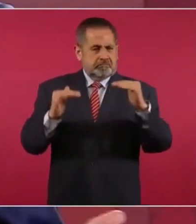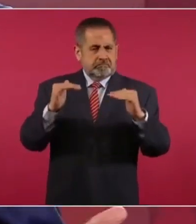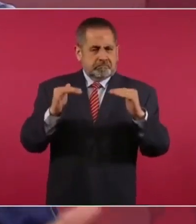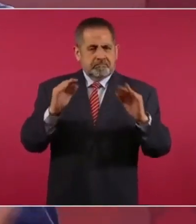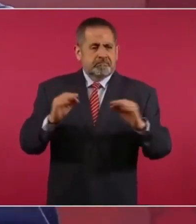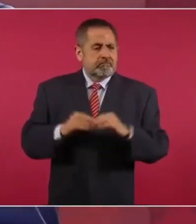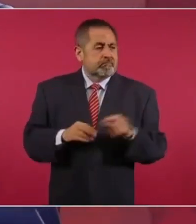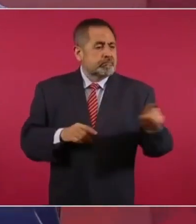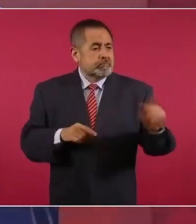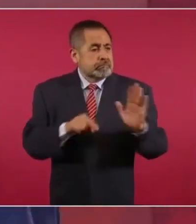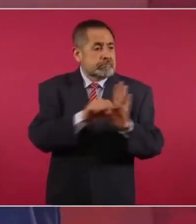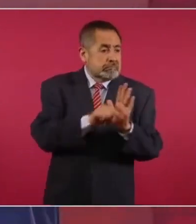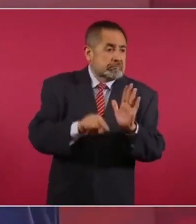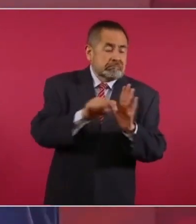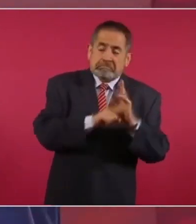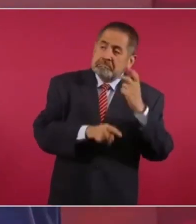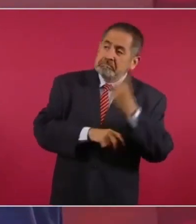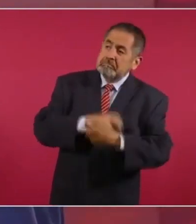van perdiendo